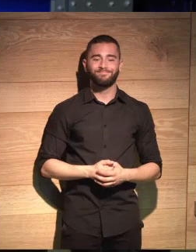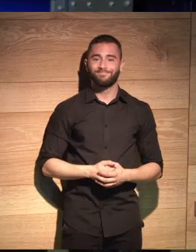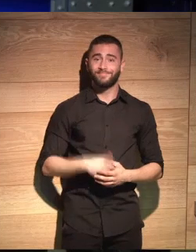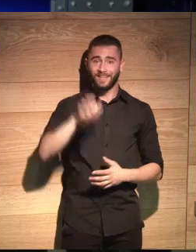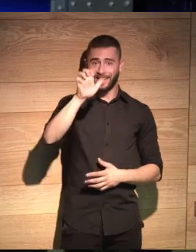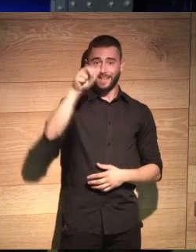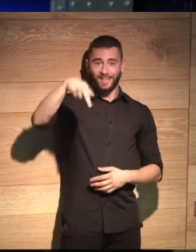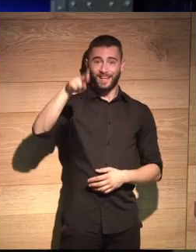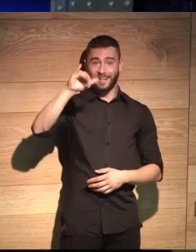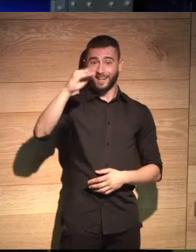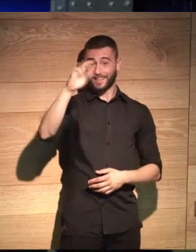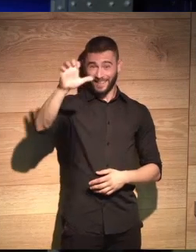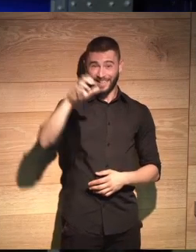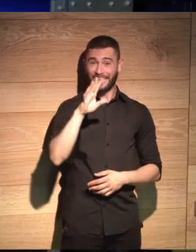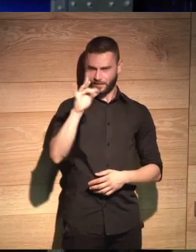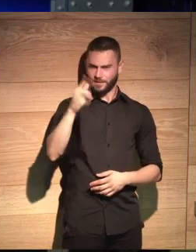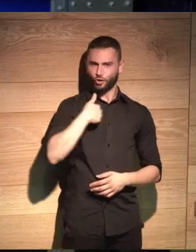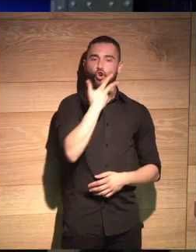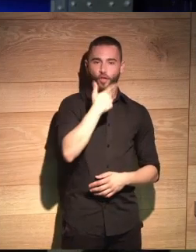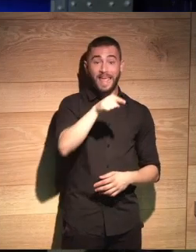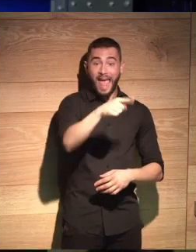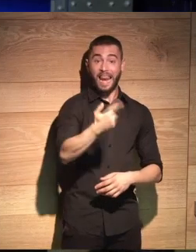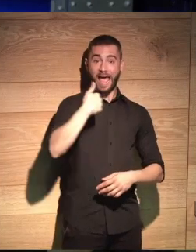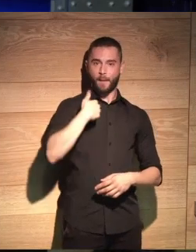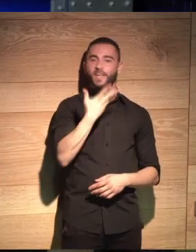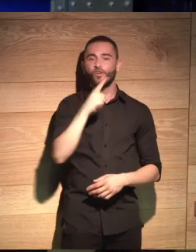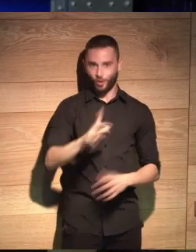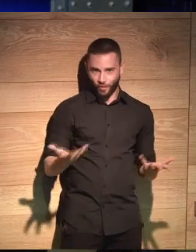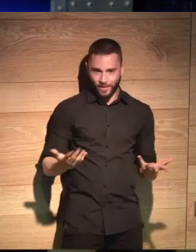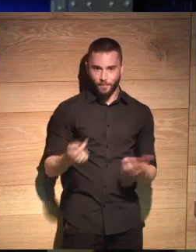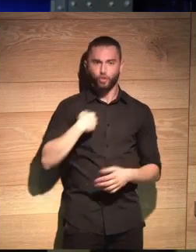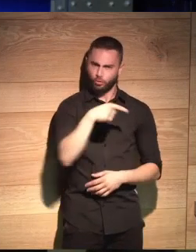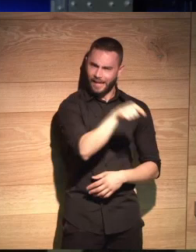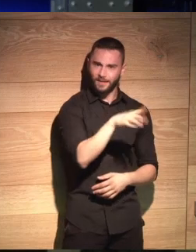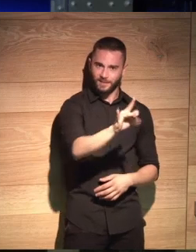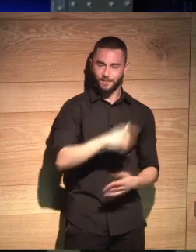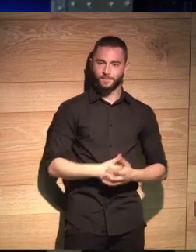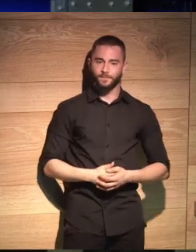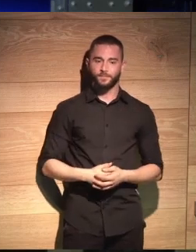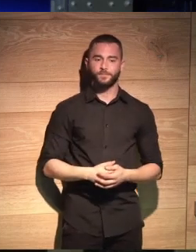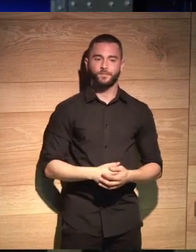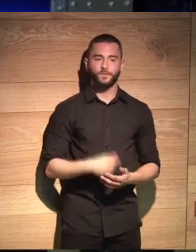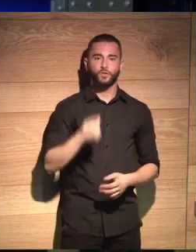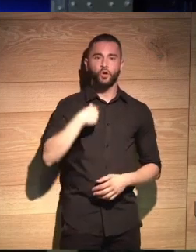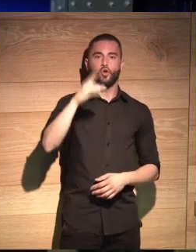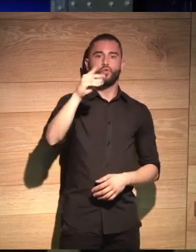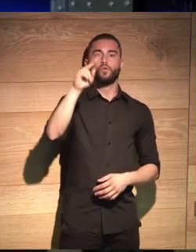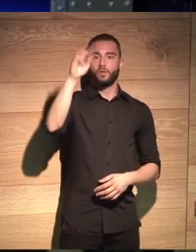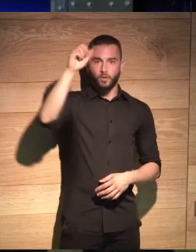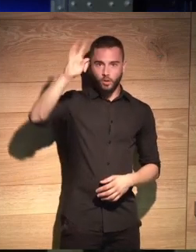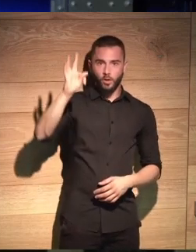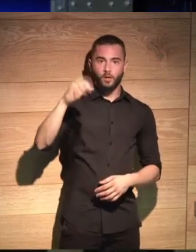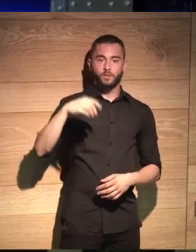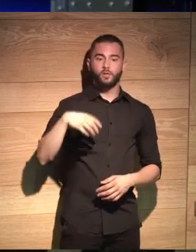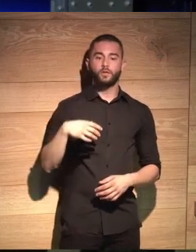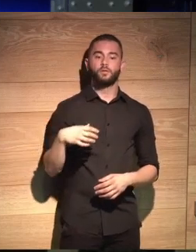Enrique sí, él no, a mí, pero yo sí a él. Yo he venido expresamente de Olot, es un pueblo de la comarca de